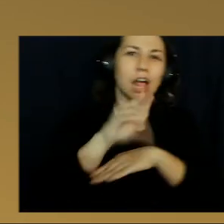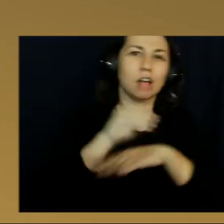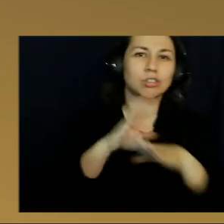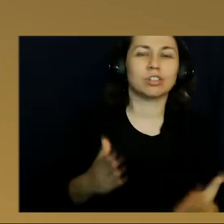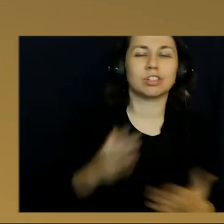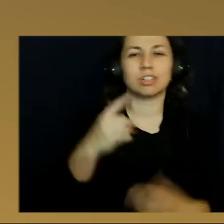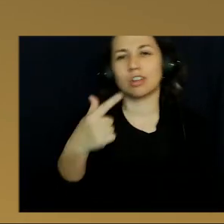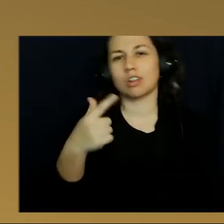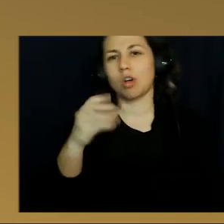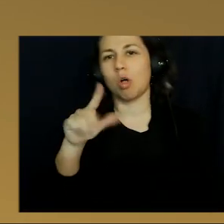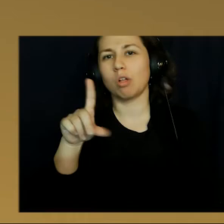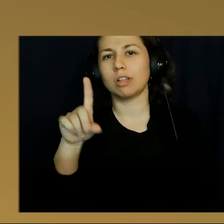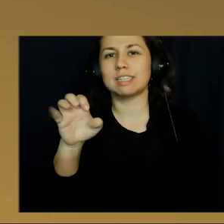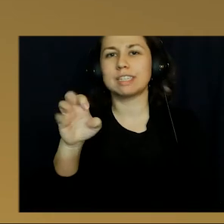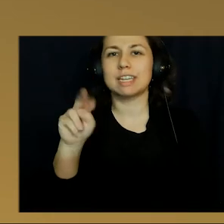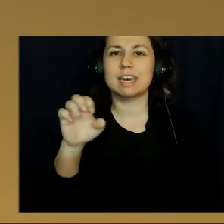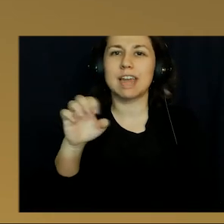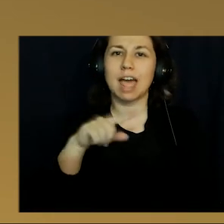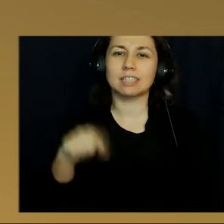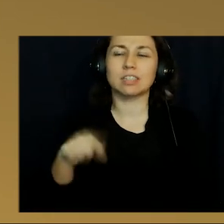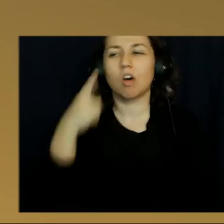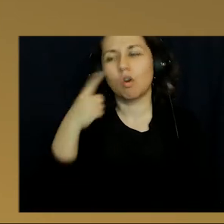ayudarme a las escuelas de mis sueños.